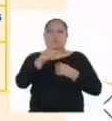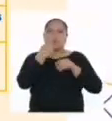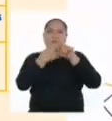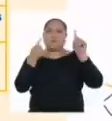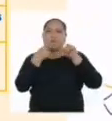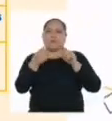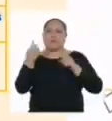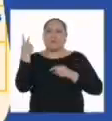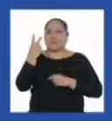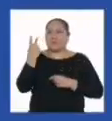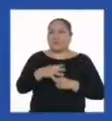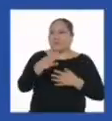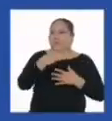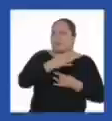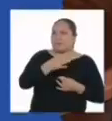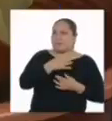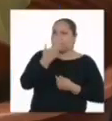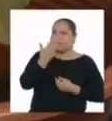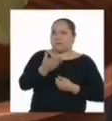verde. ¡Qué interesante!